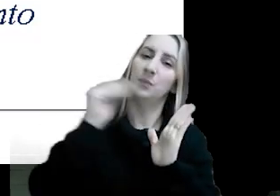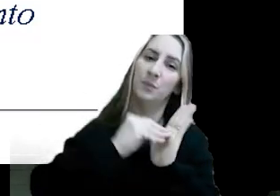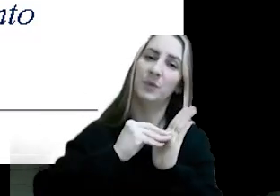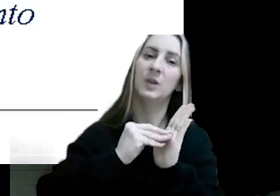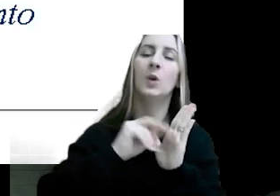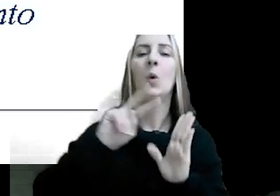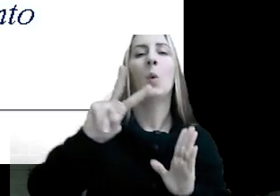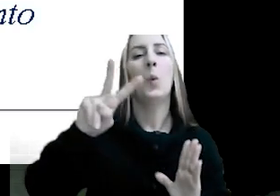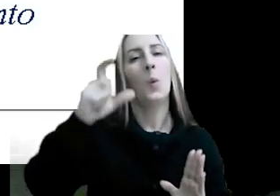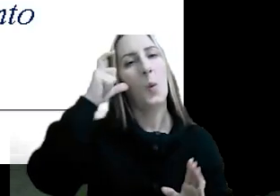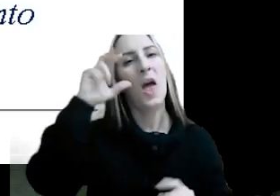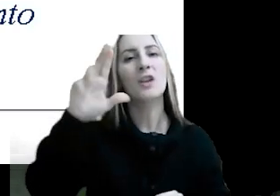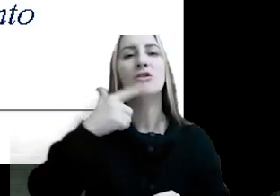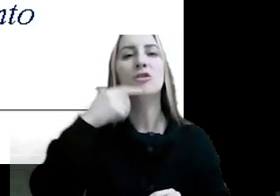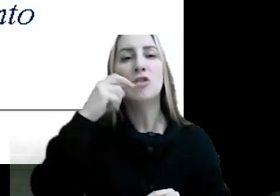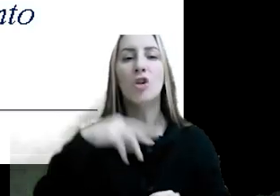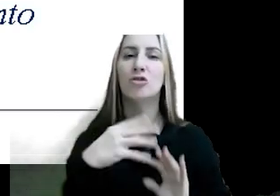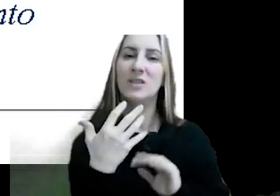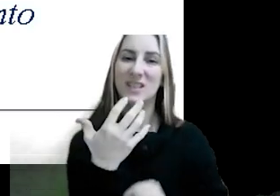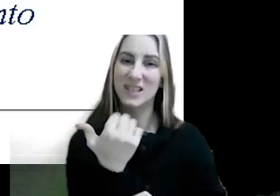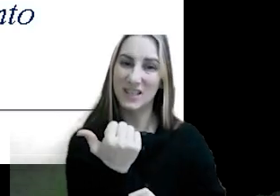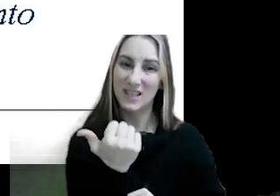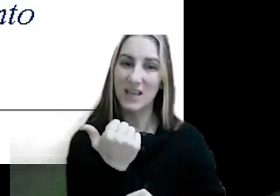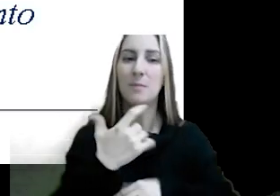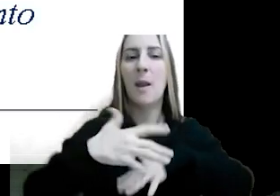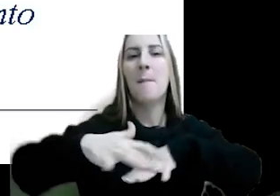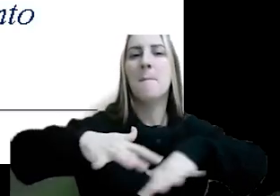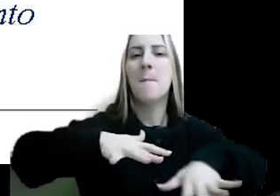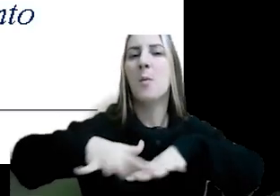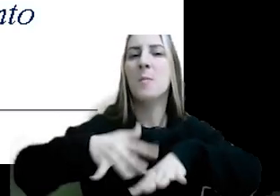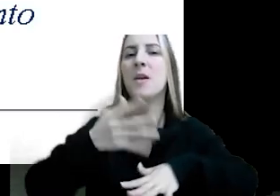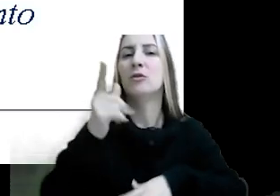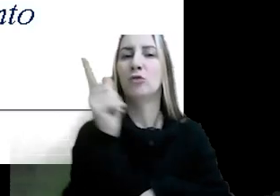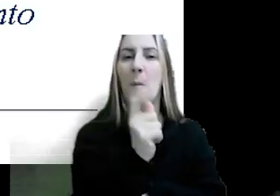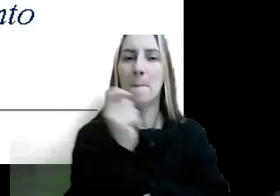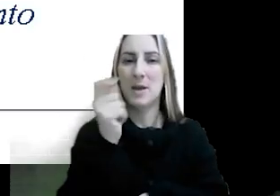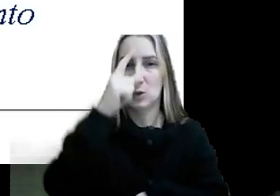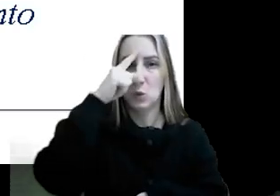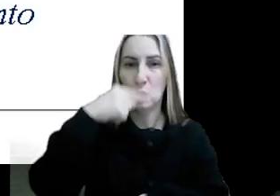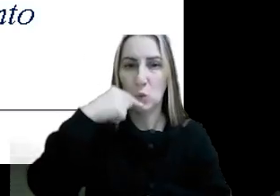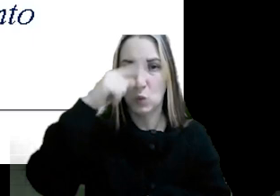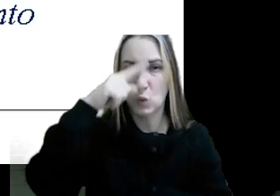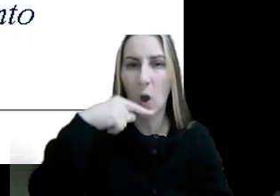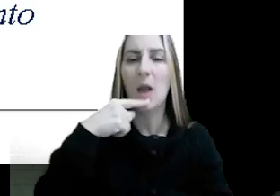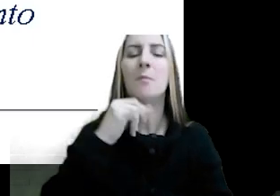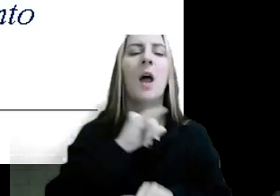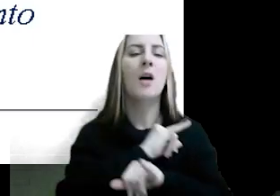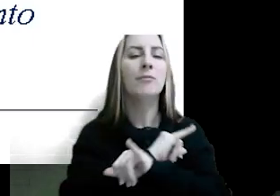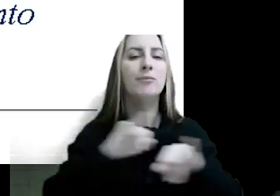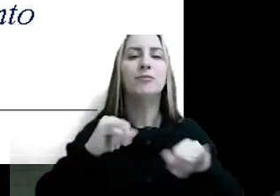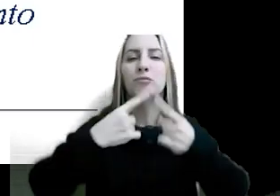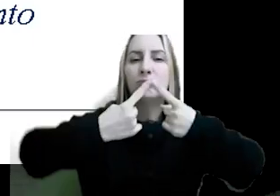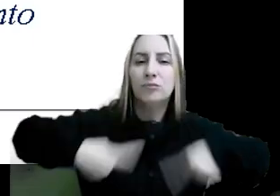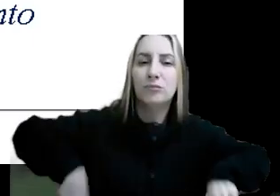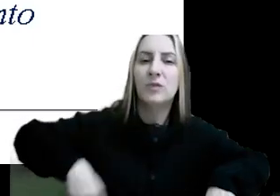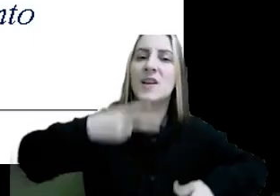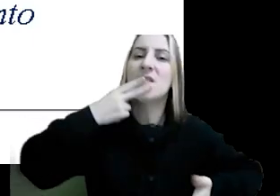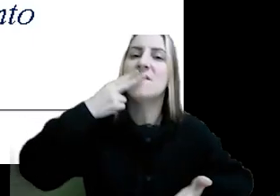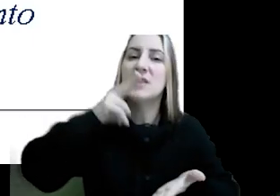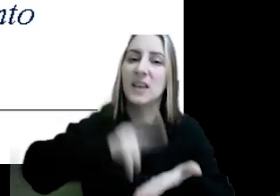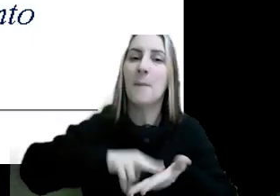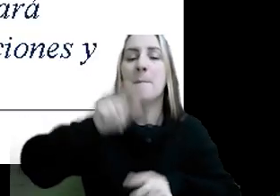6 para los movimientos mensuales y para denunciar los instrumentos fiscales de quienes